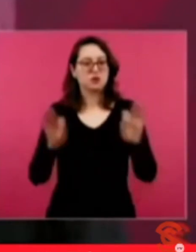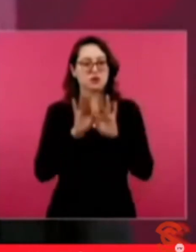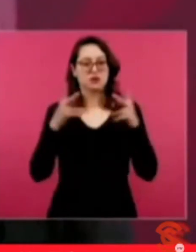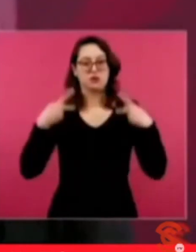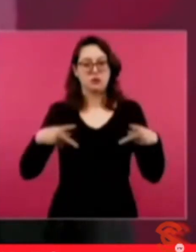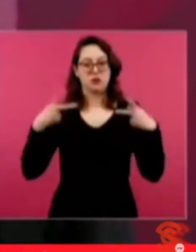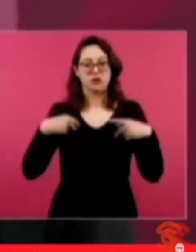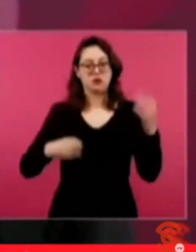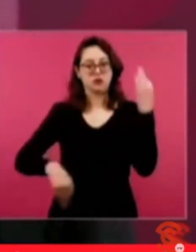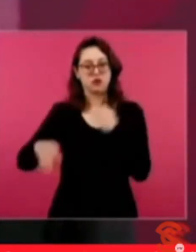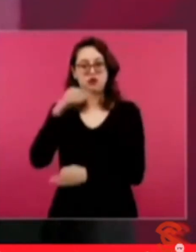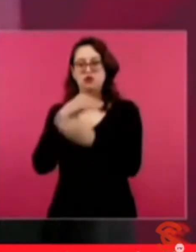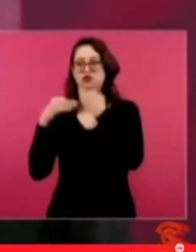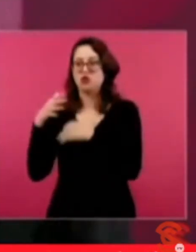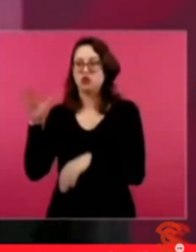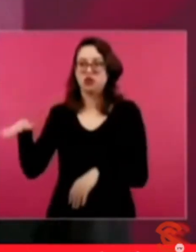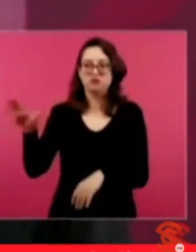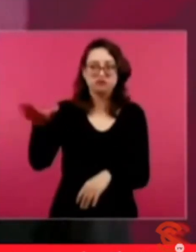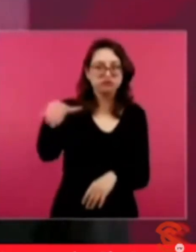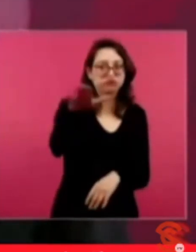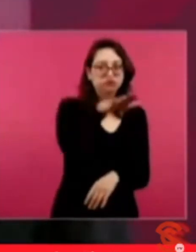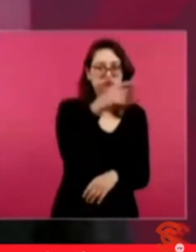y la actuación tendenciosa